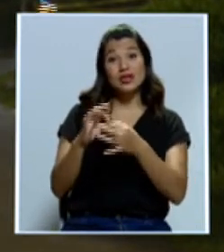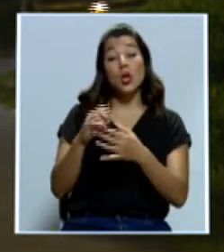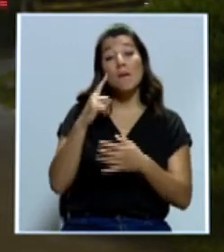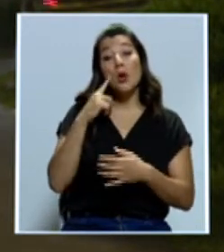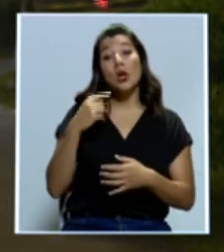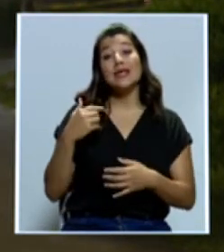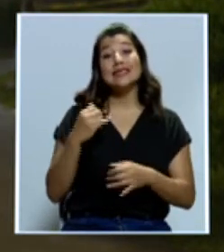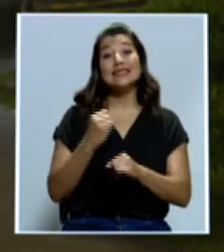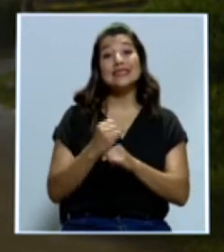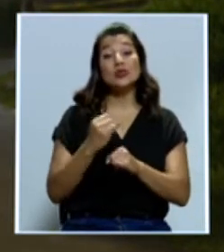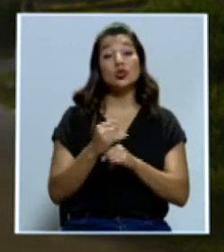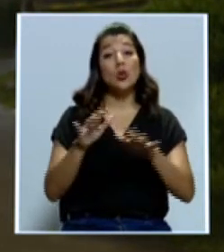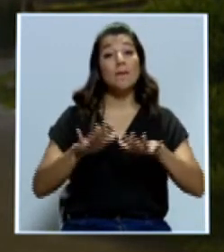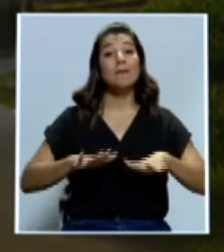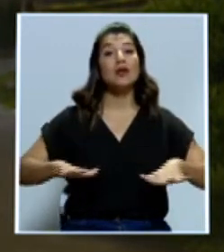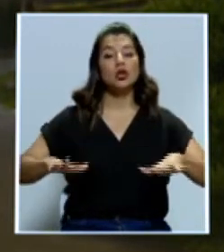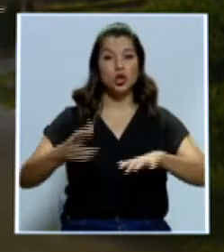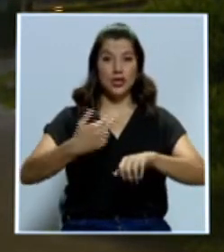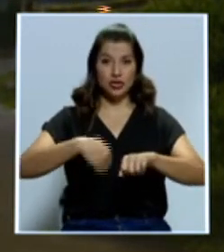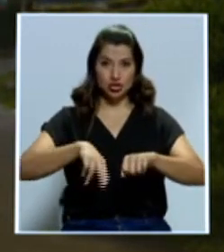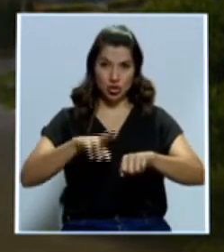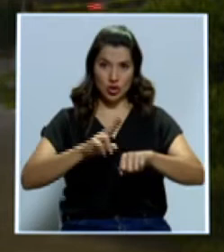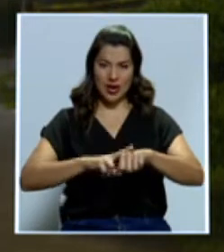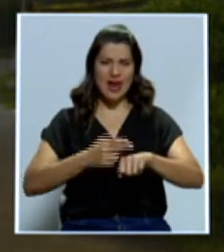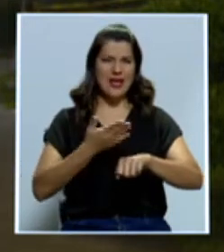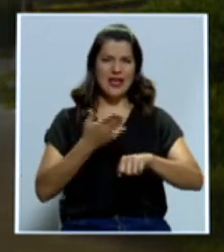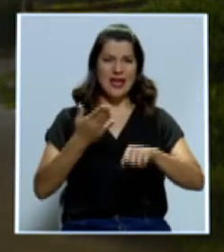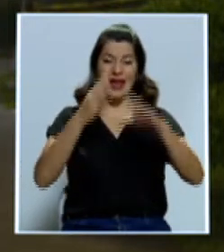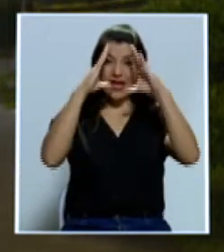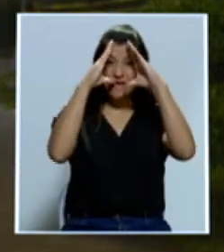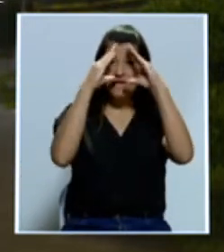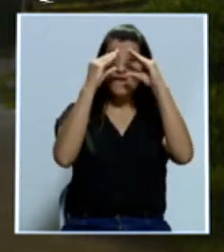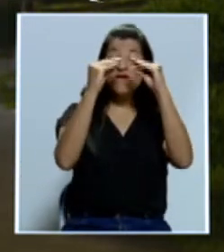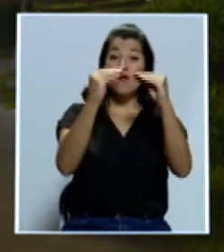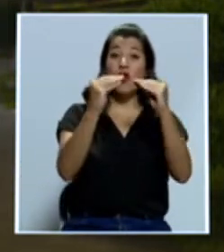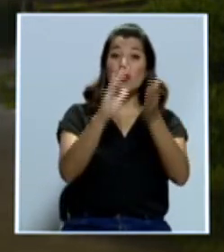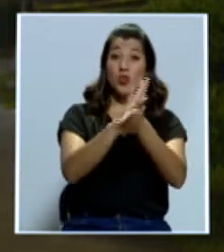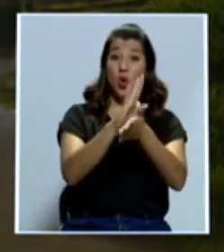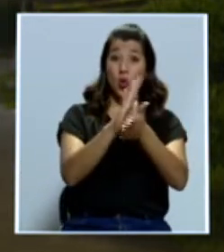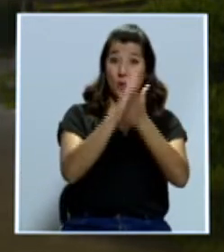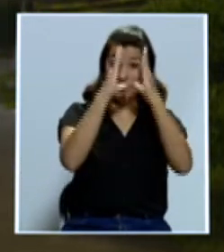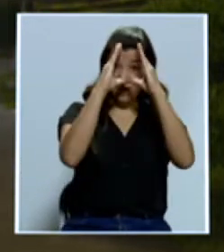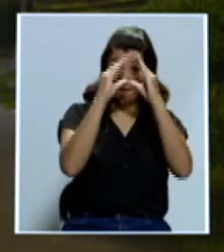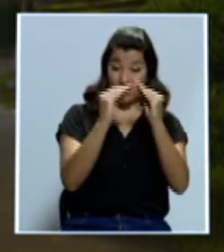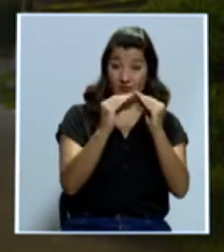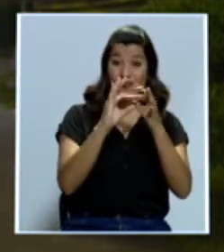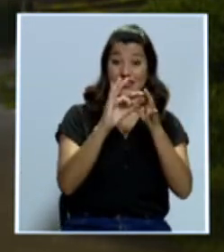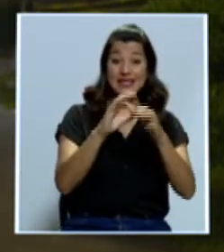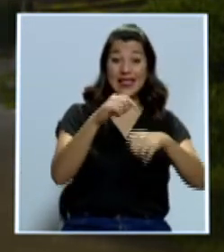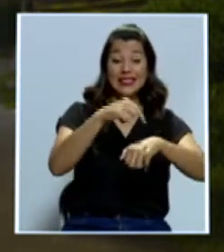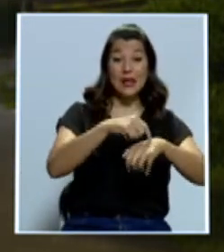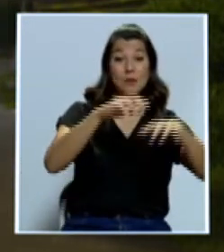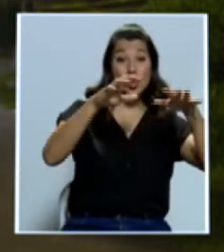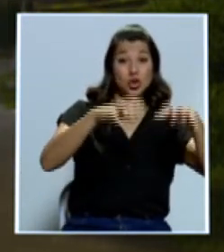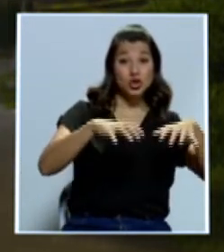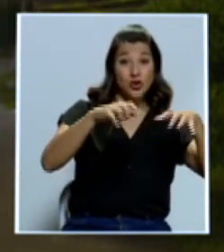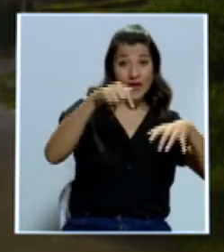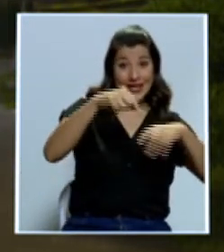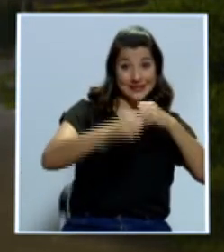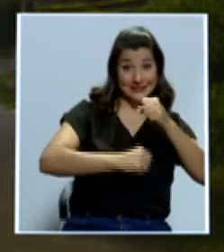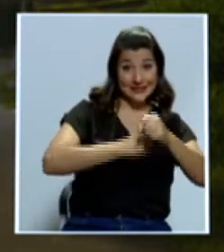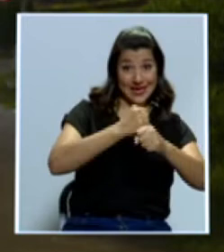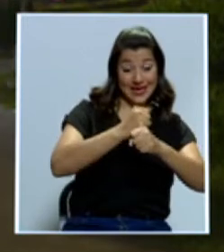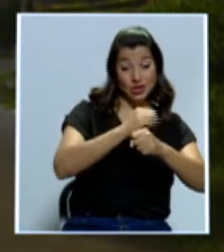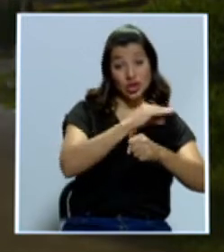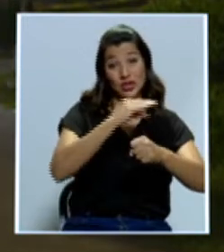Nacional, es sobre el informe de lo que fue la época lluviosa de este año y lo que será la época seca para